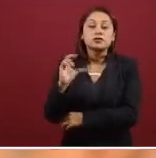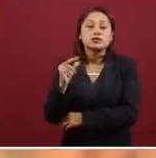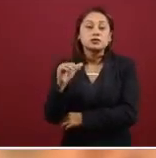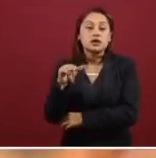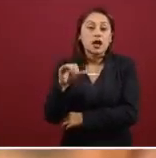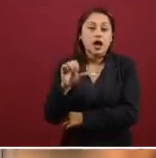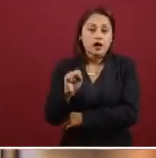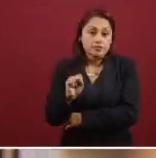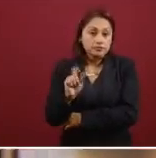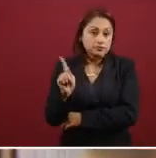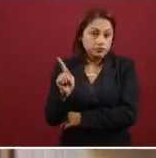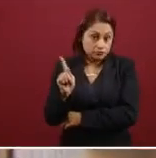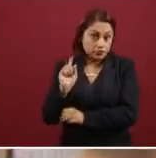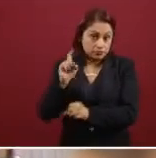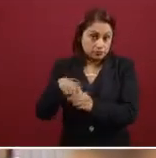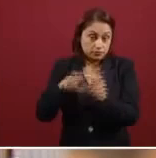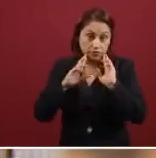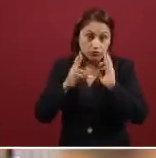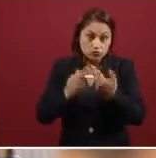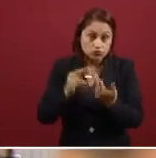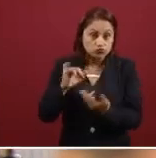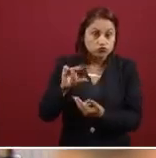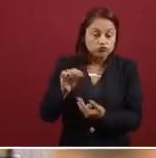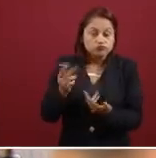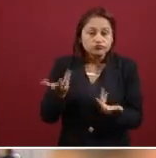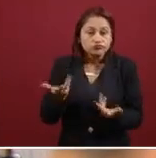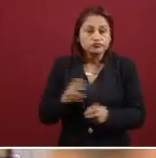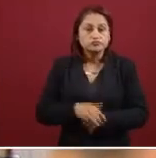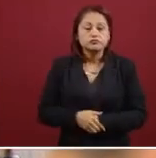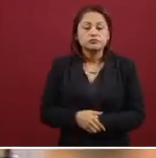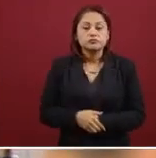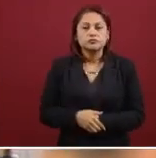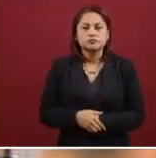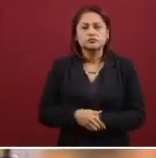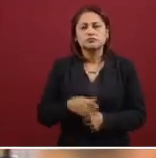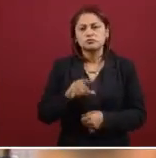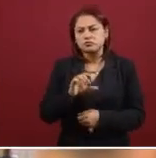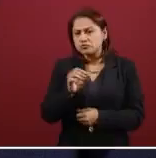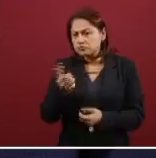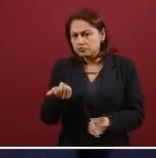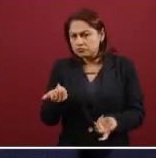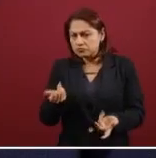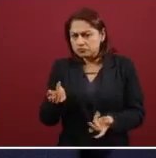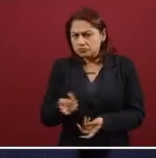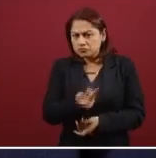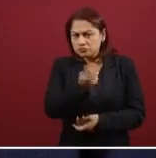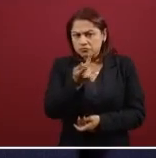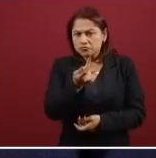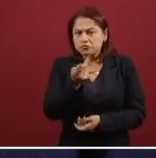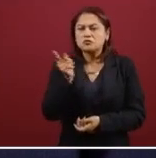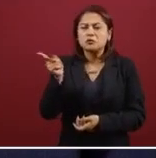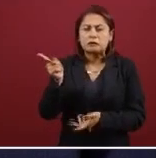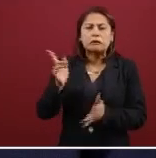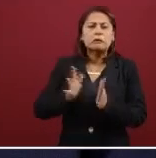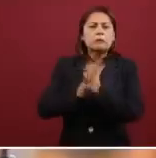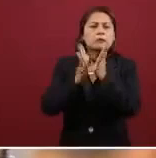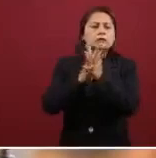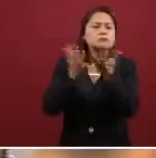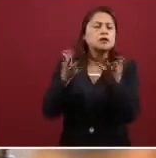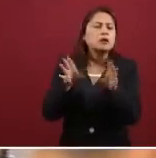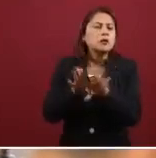y qué habrá, cuál será la participación y el destino.